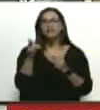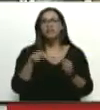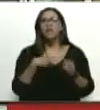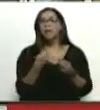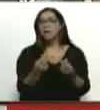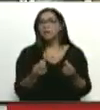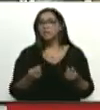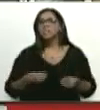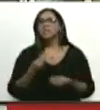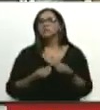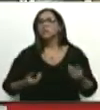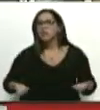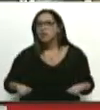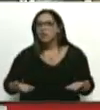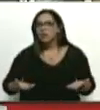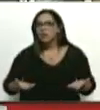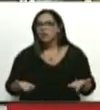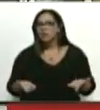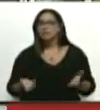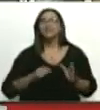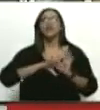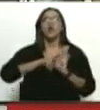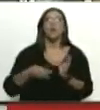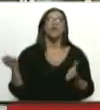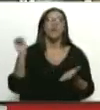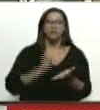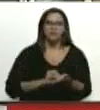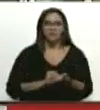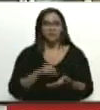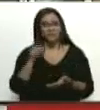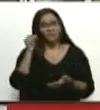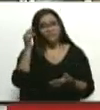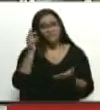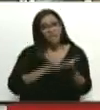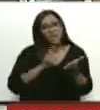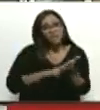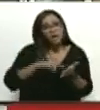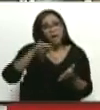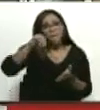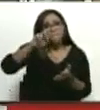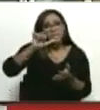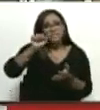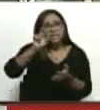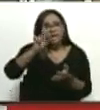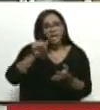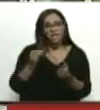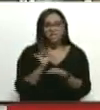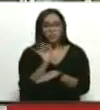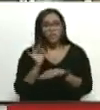plata? Se lo volvía a robar. A ver, a Mercerjane, ladrón que te protege los Estados Unidos.